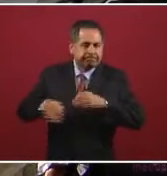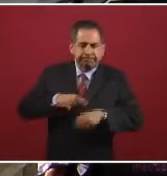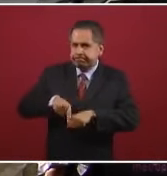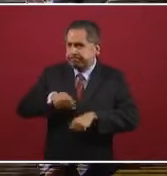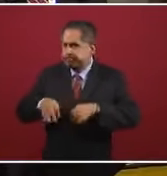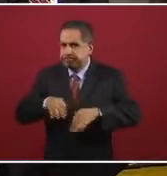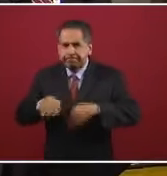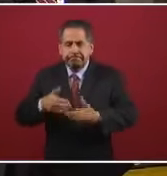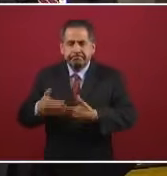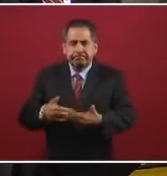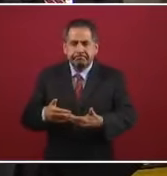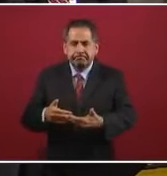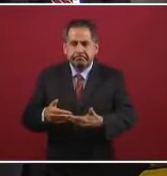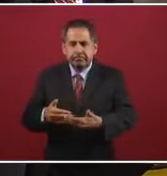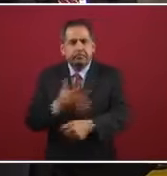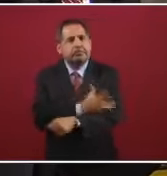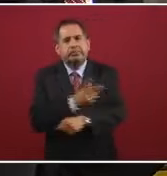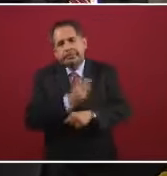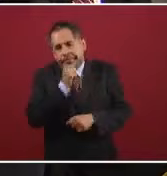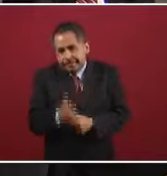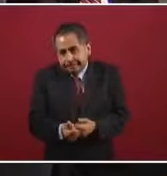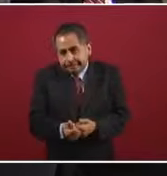mucho, pero no son honestos.